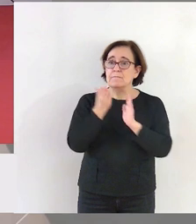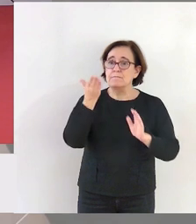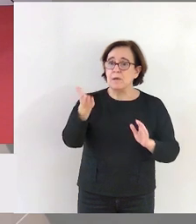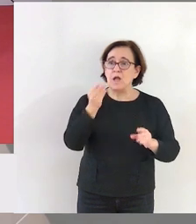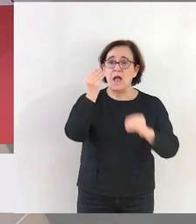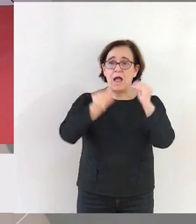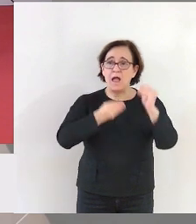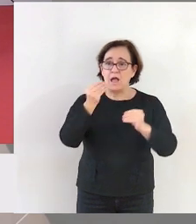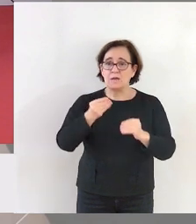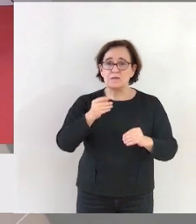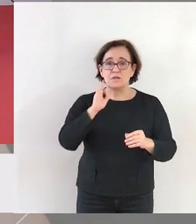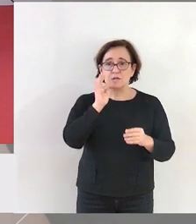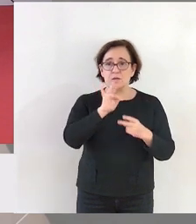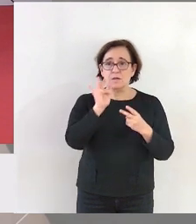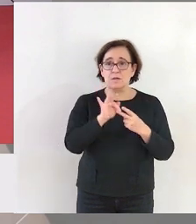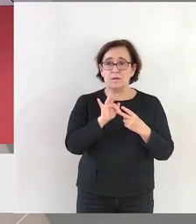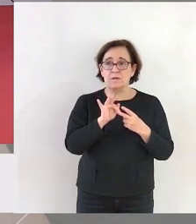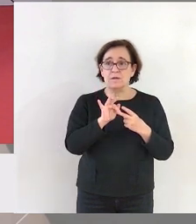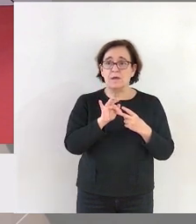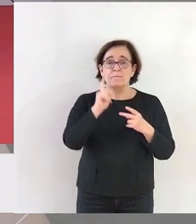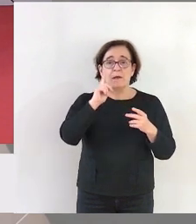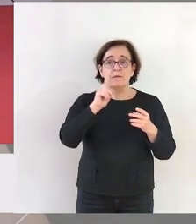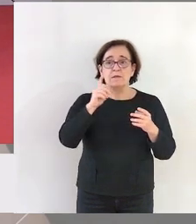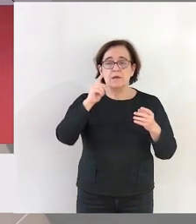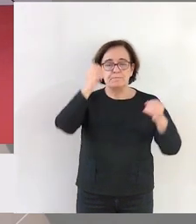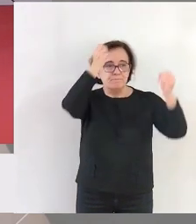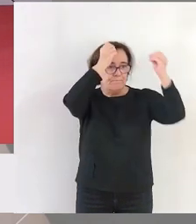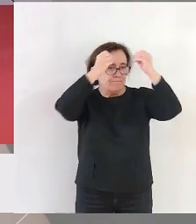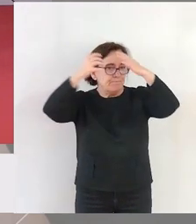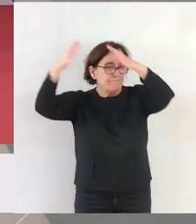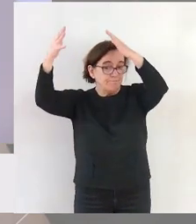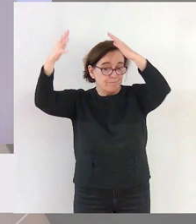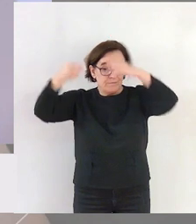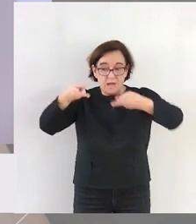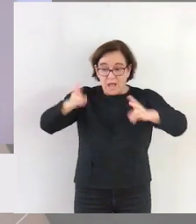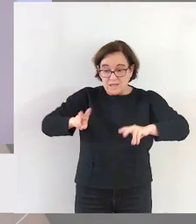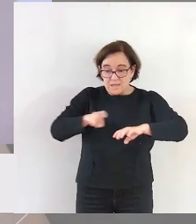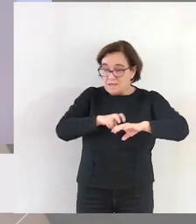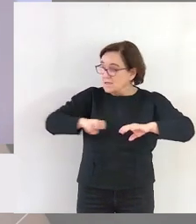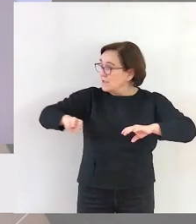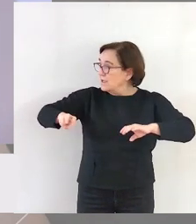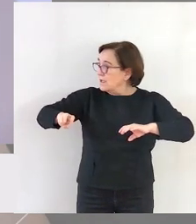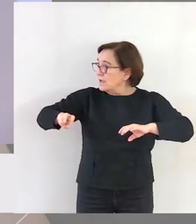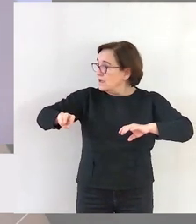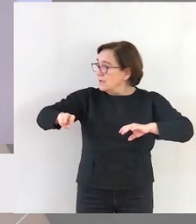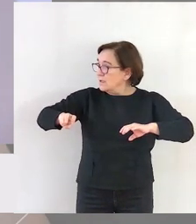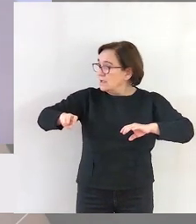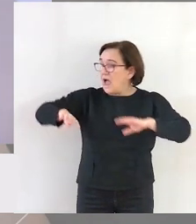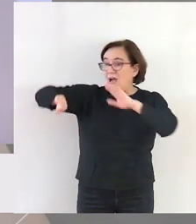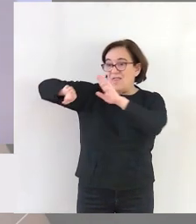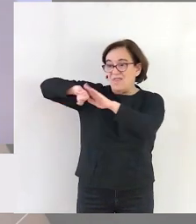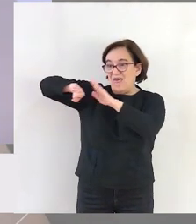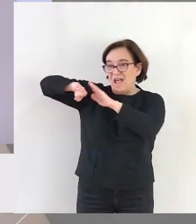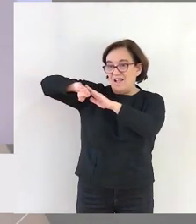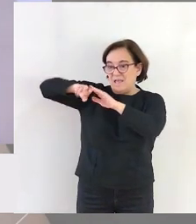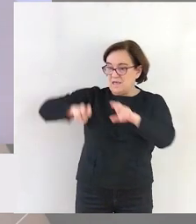hagáis algo que es lo siguiente Y es que os trasladé de vuestro asiento al asiento que tenéis a vuestra derecha